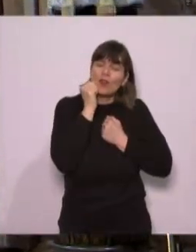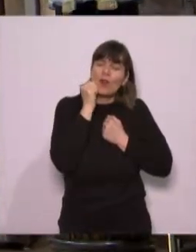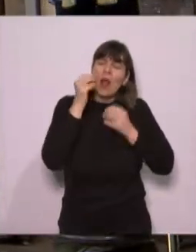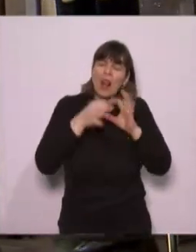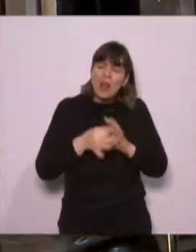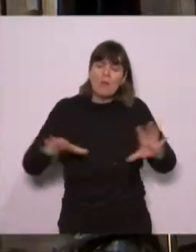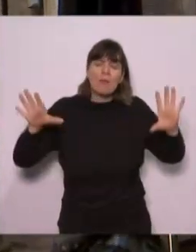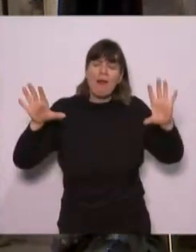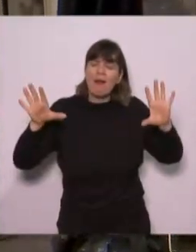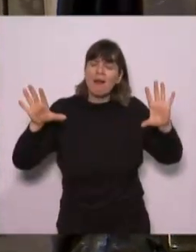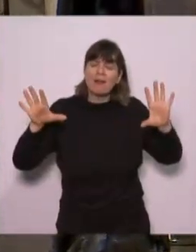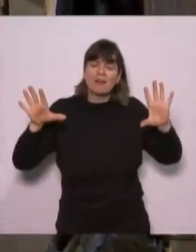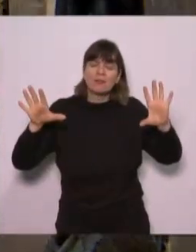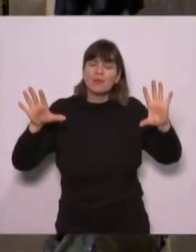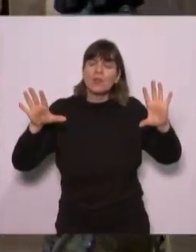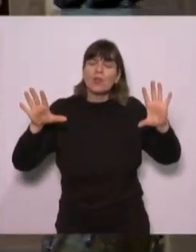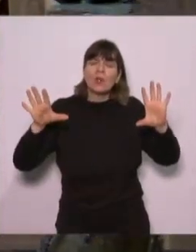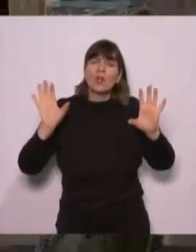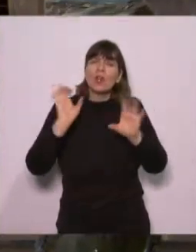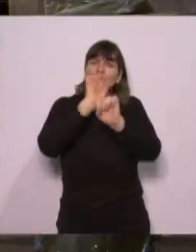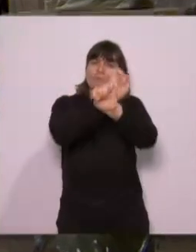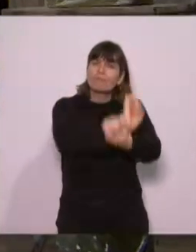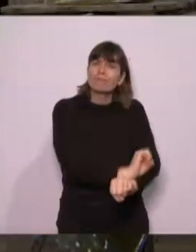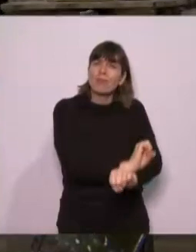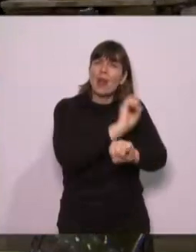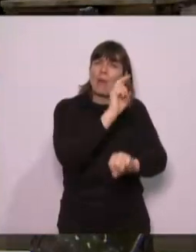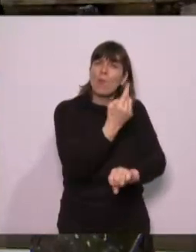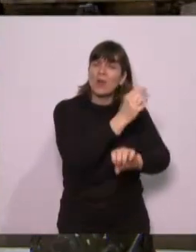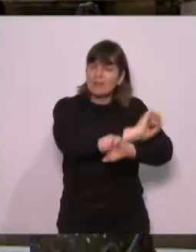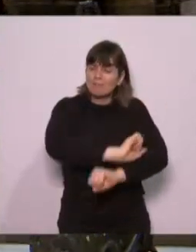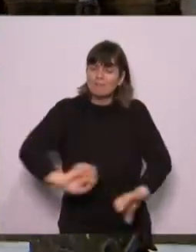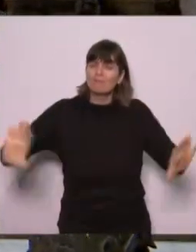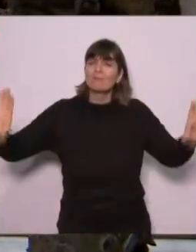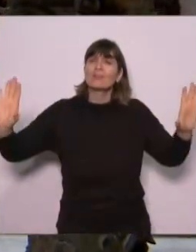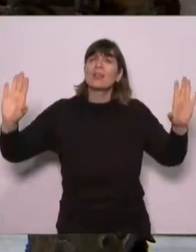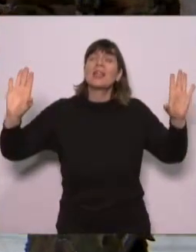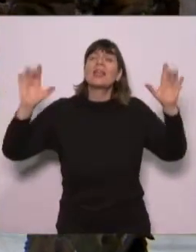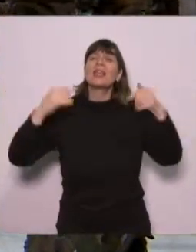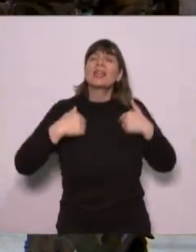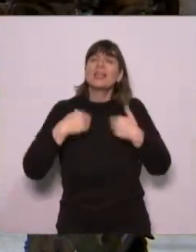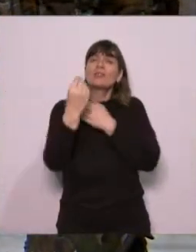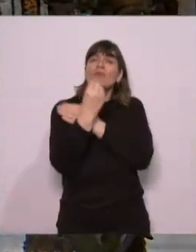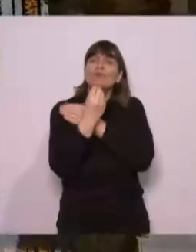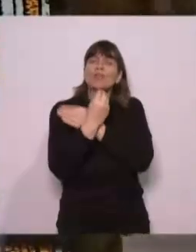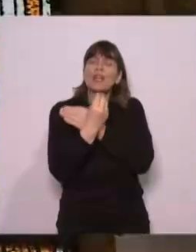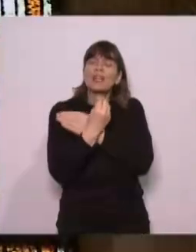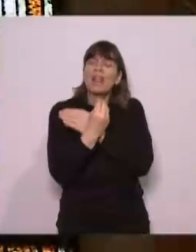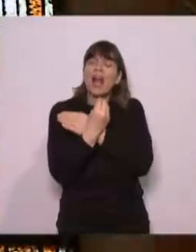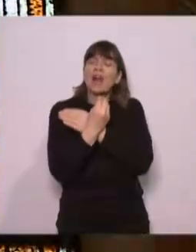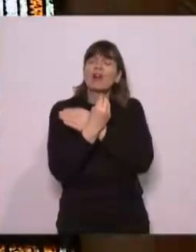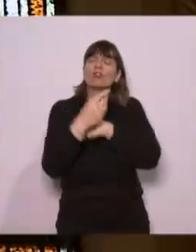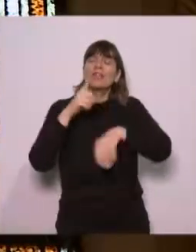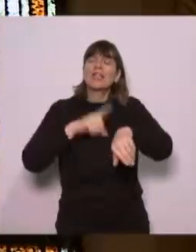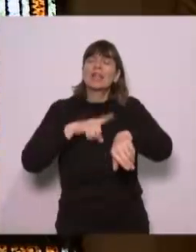para librar sus vidas de la muerte y sustentarlos